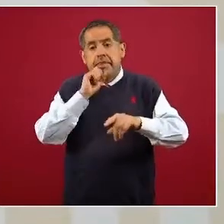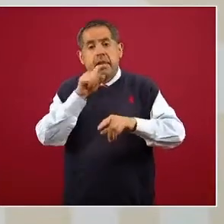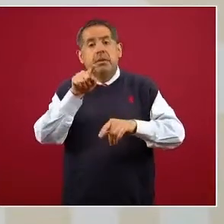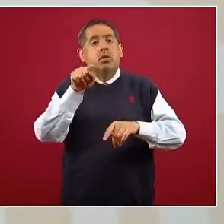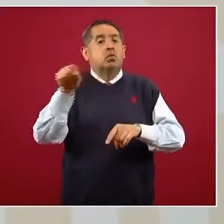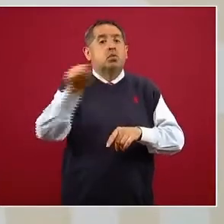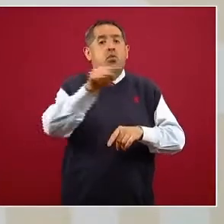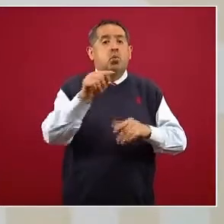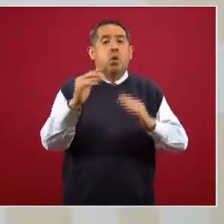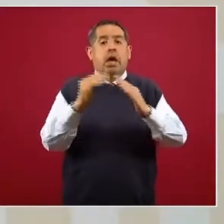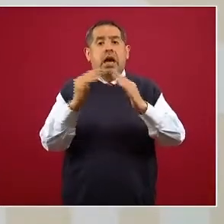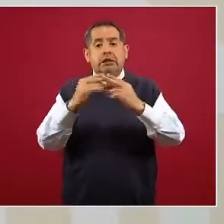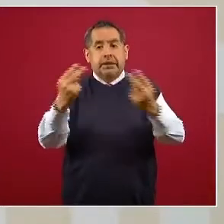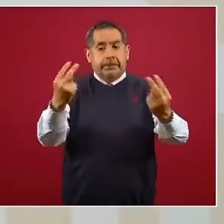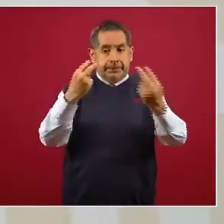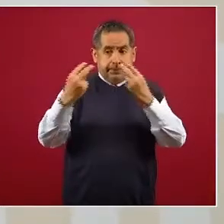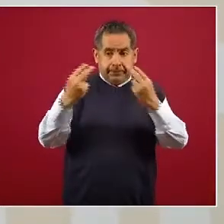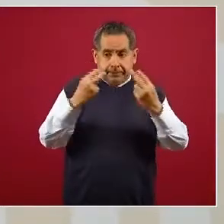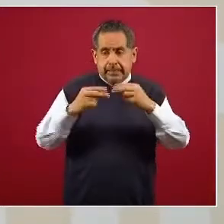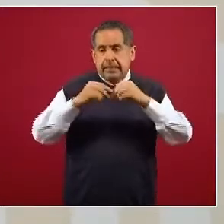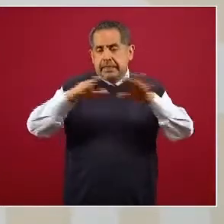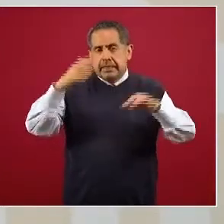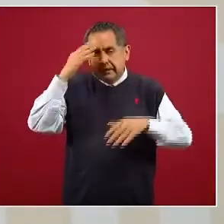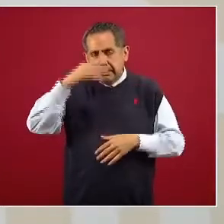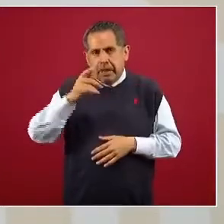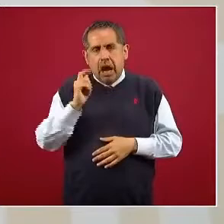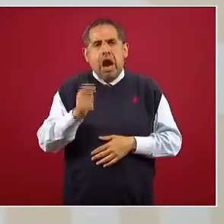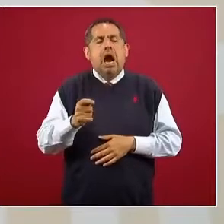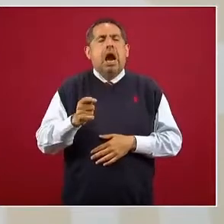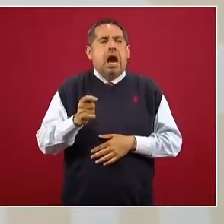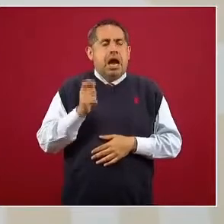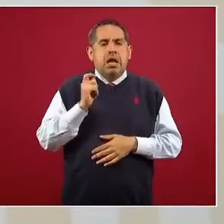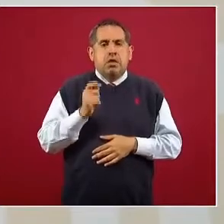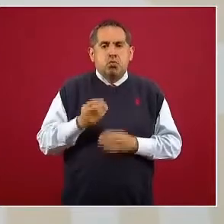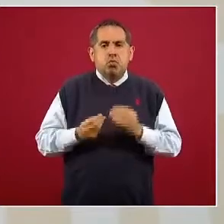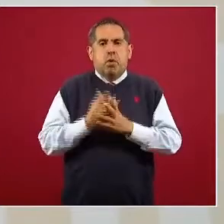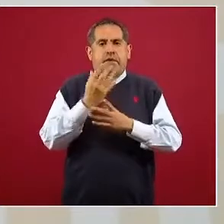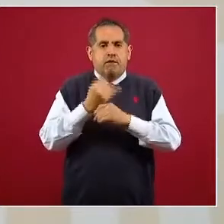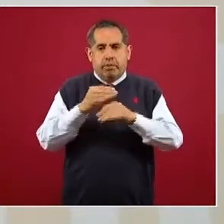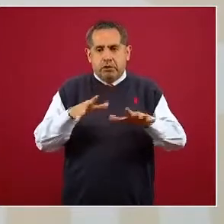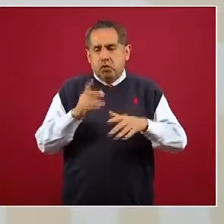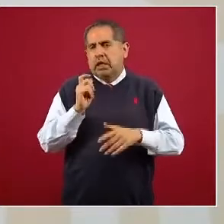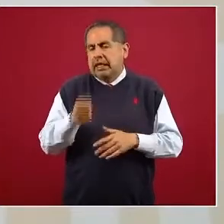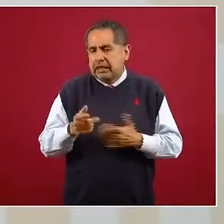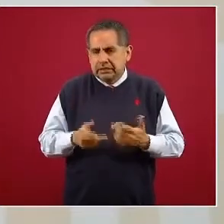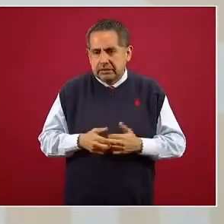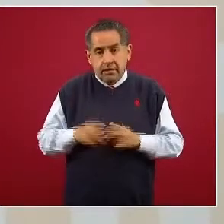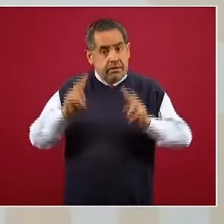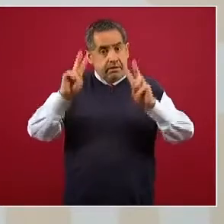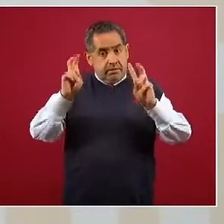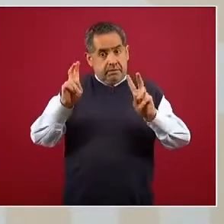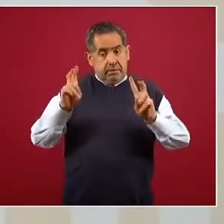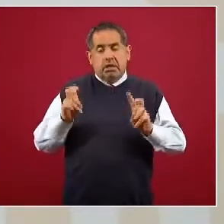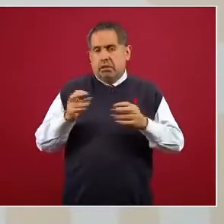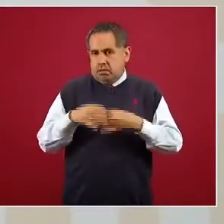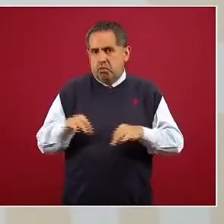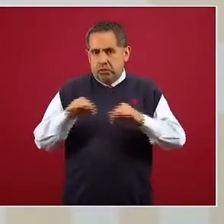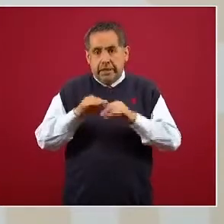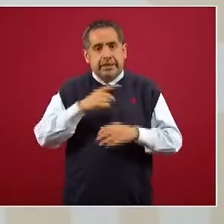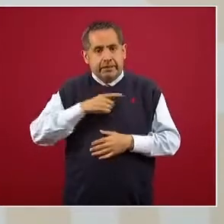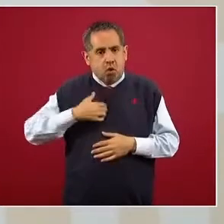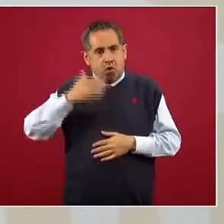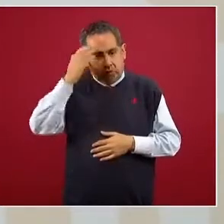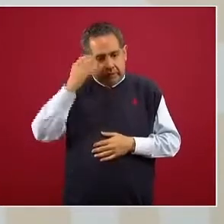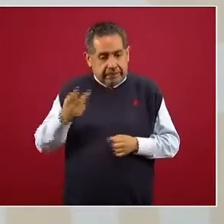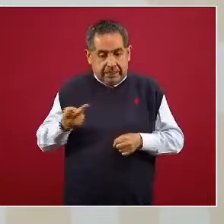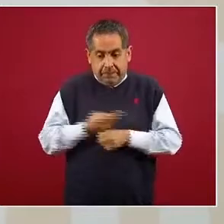en sus casas, una actualización, porque es un tema que nos parece sumamente importante,